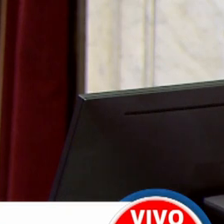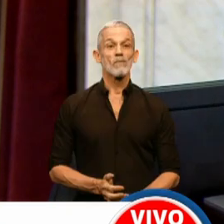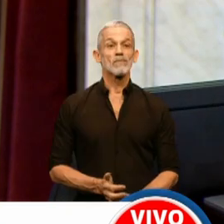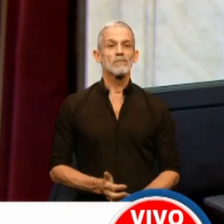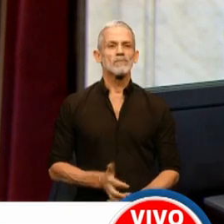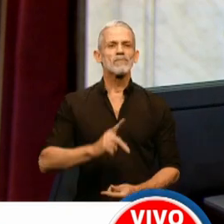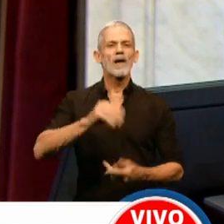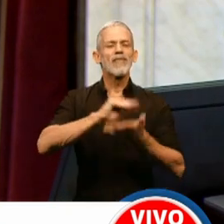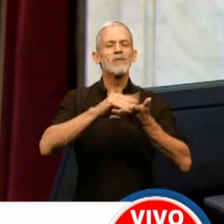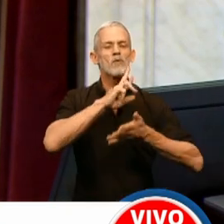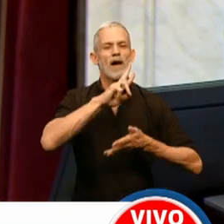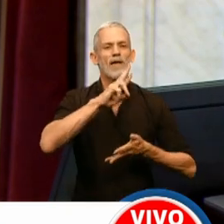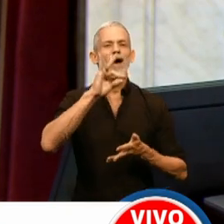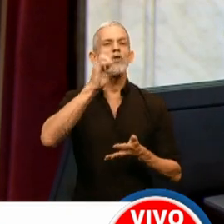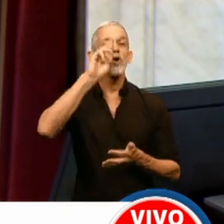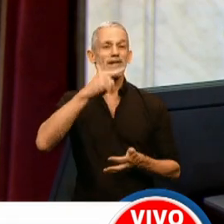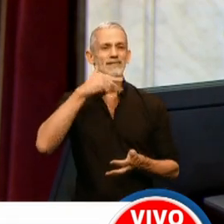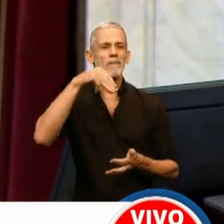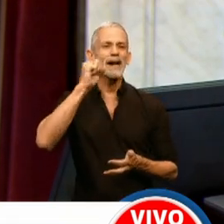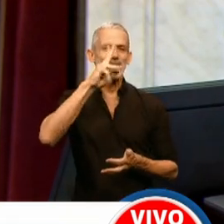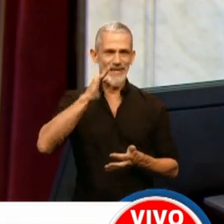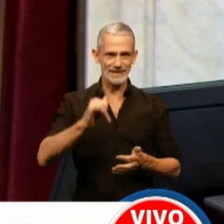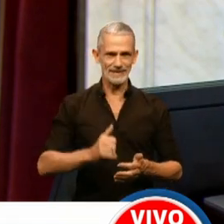y en una palabra la diputada dolores martínez